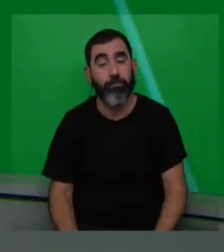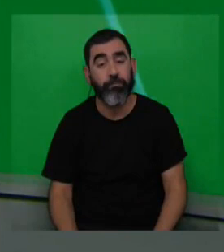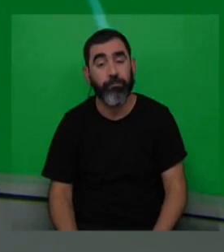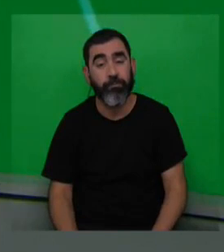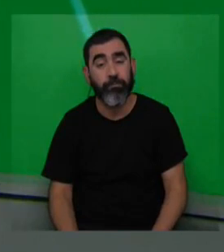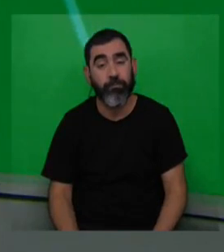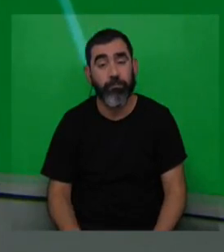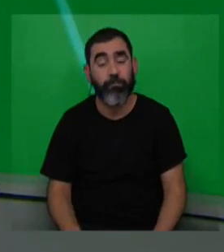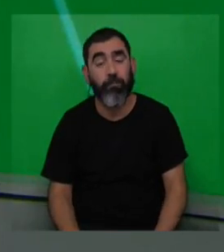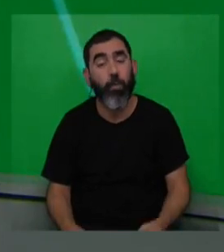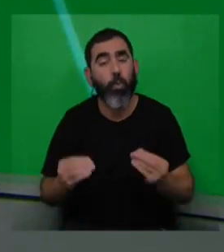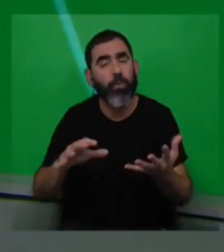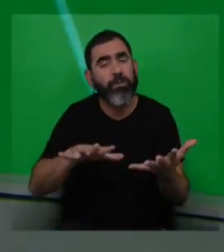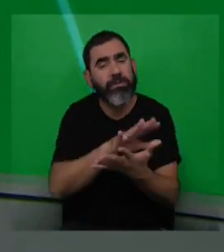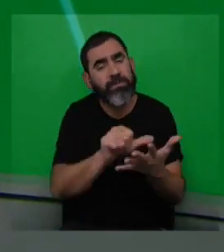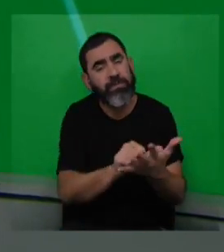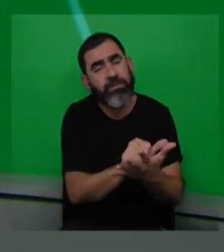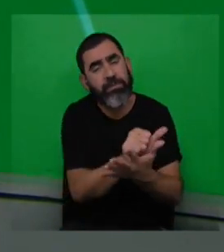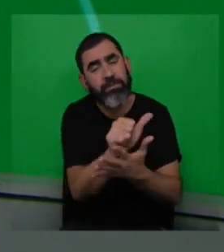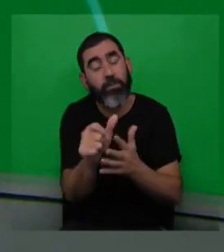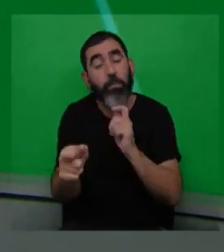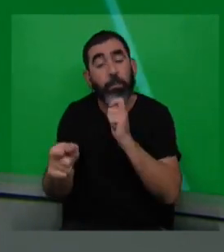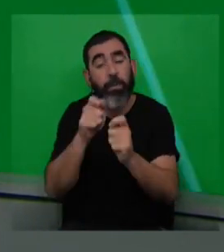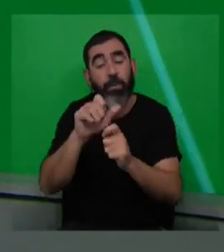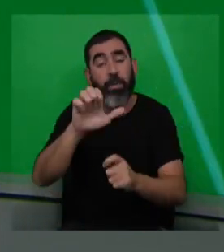ver cómo sucedieron los hechos. Vamos a recibir a nuestro